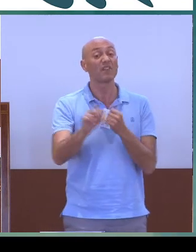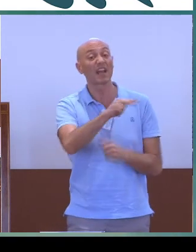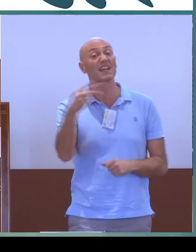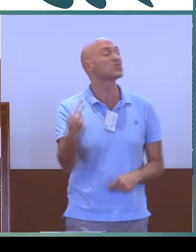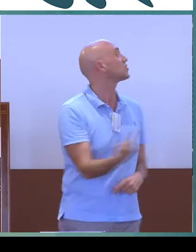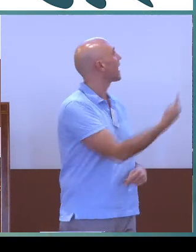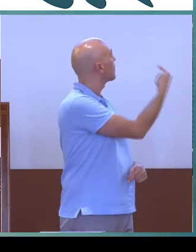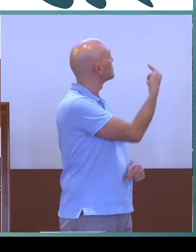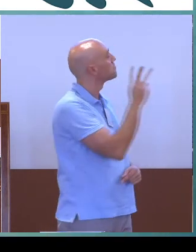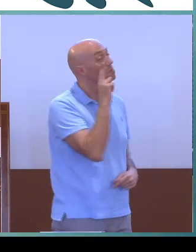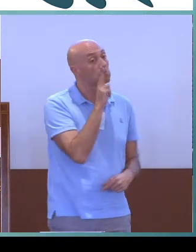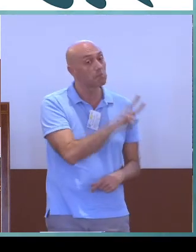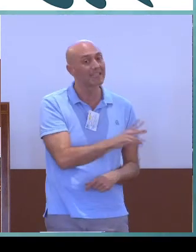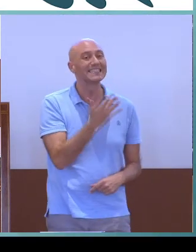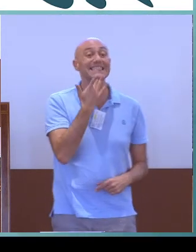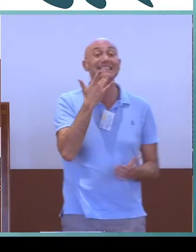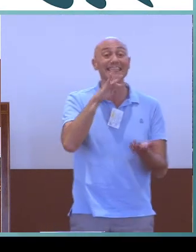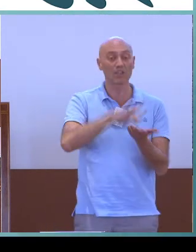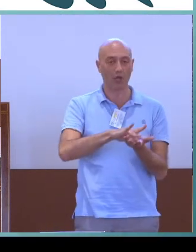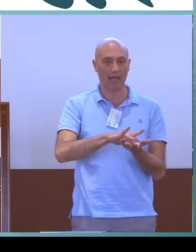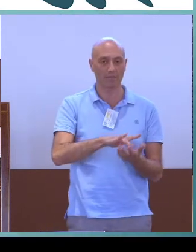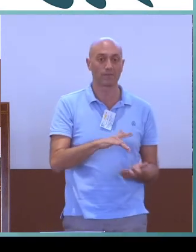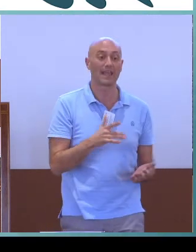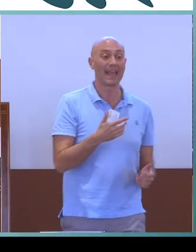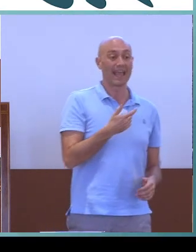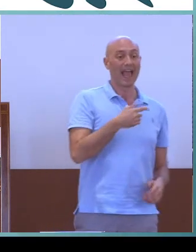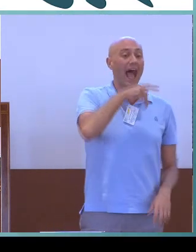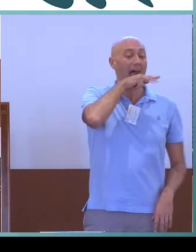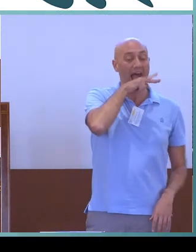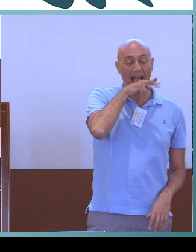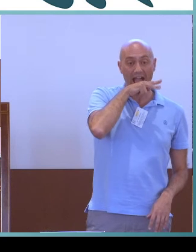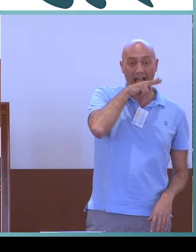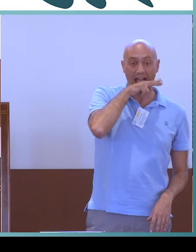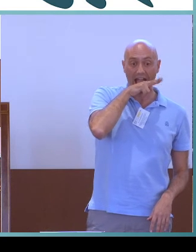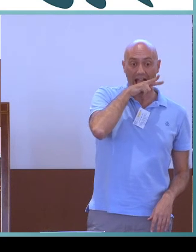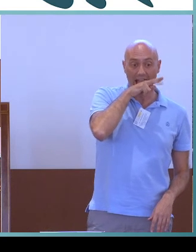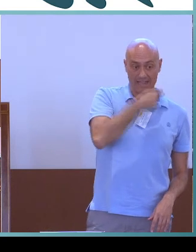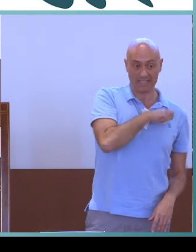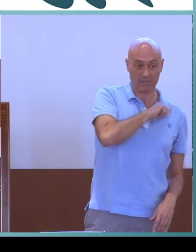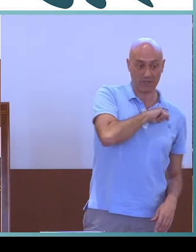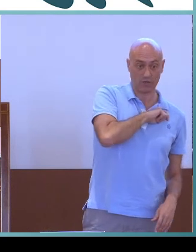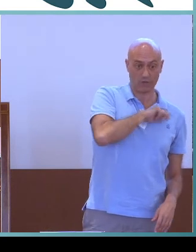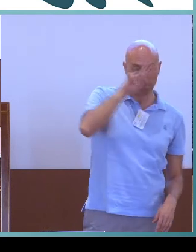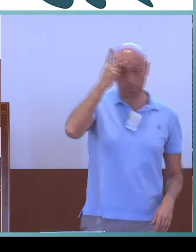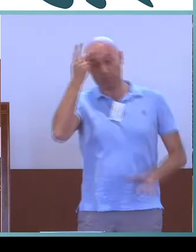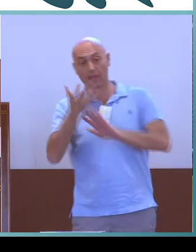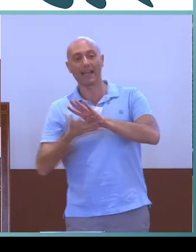más cambiar de la lengua de signos para el castellano do que del castellano para la lengua de signos.